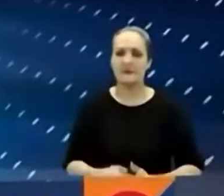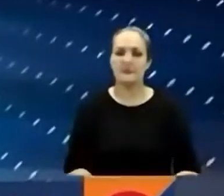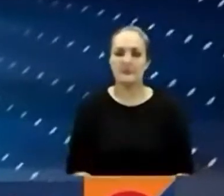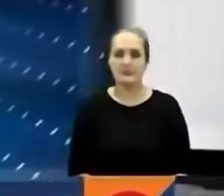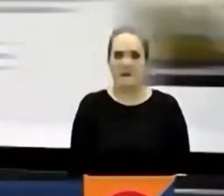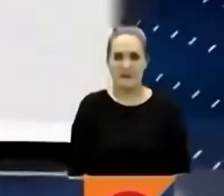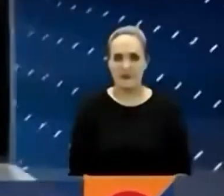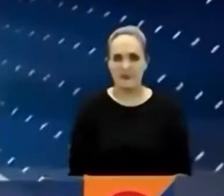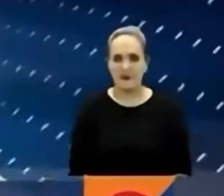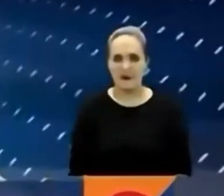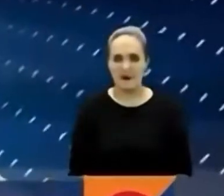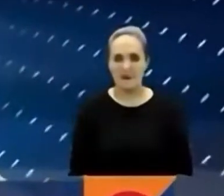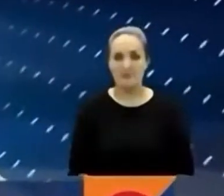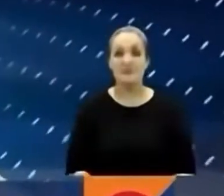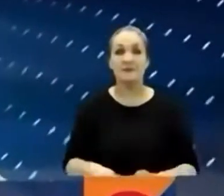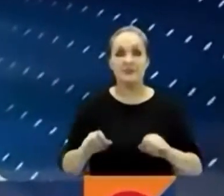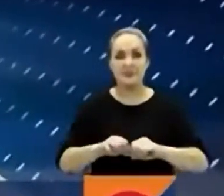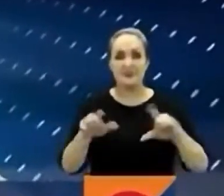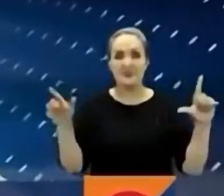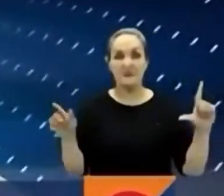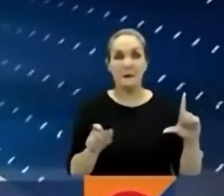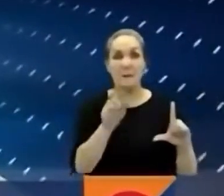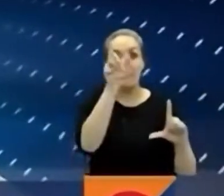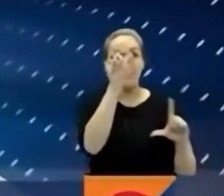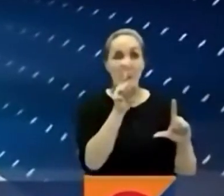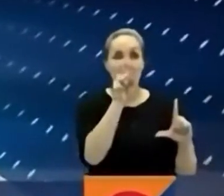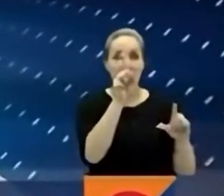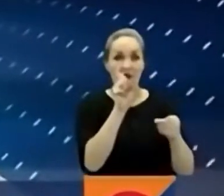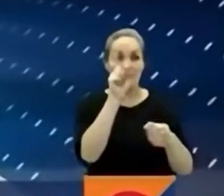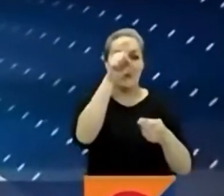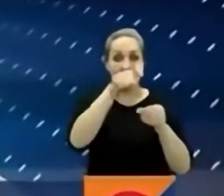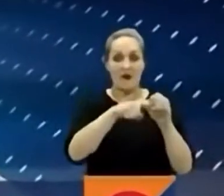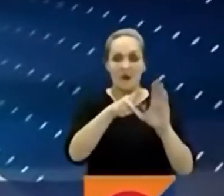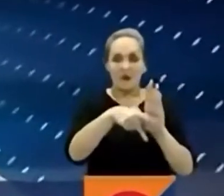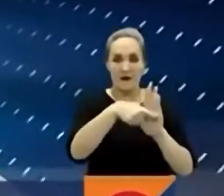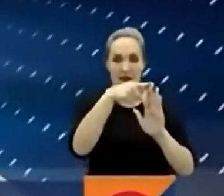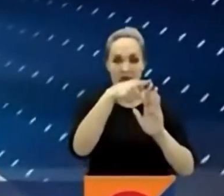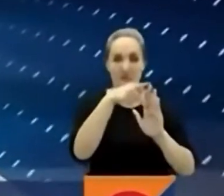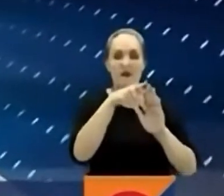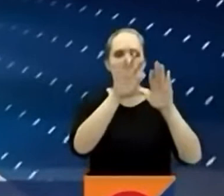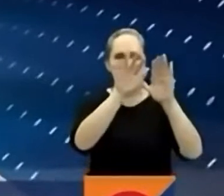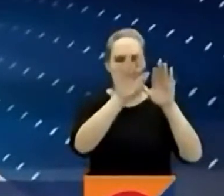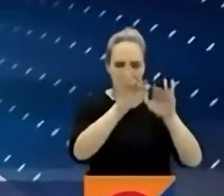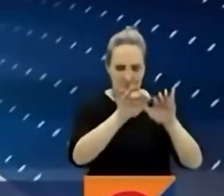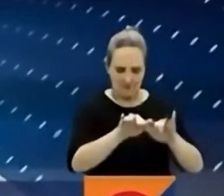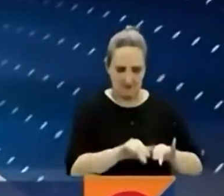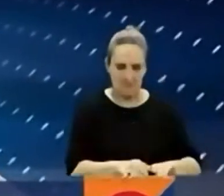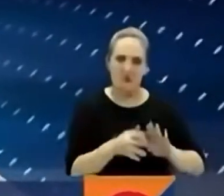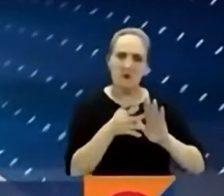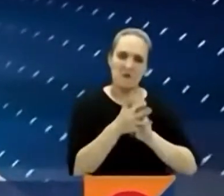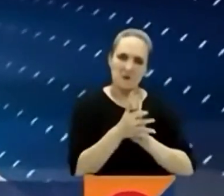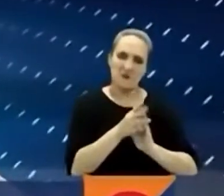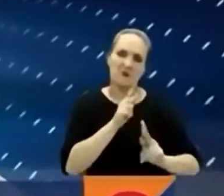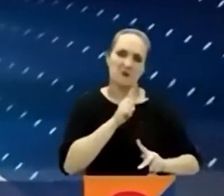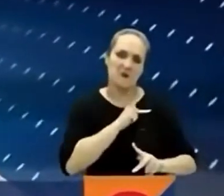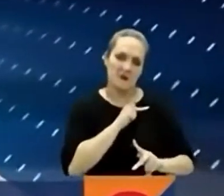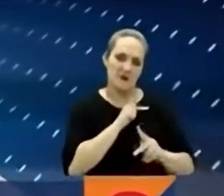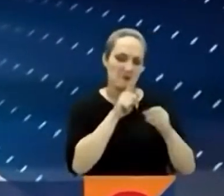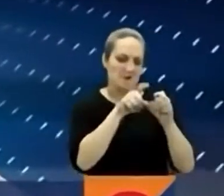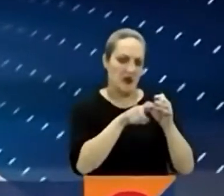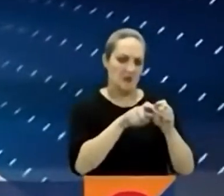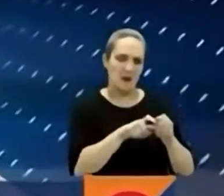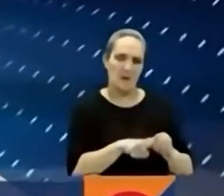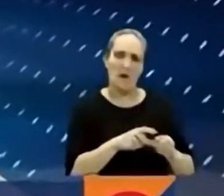ape.sena.edu.co. De clic en la pestaña Personas y seleccione Inscriba su hoja de vida, donde tendrá que diligenciar sus datos personales y seguir